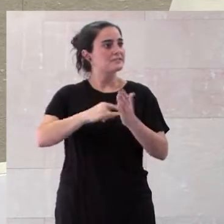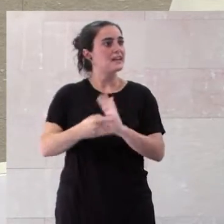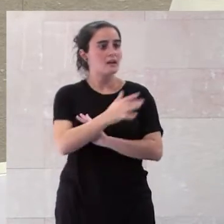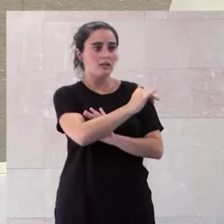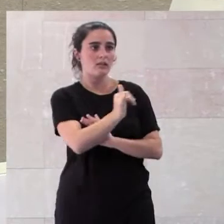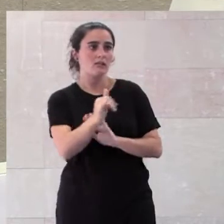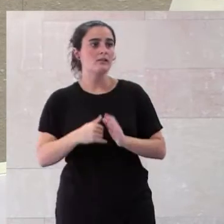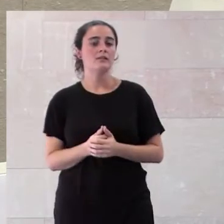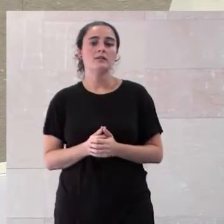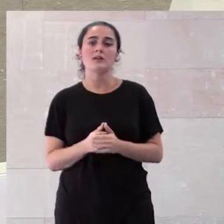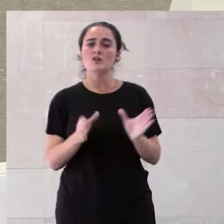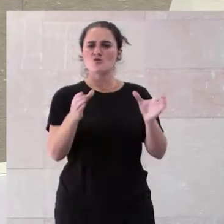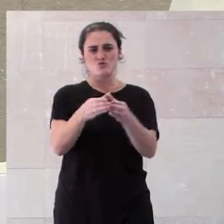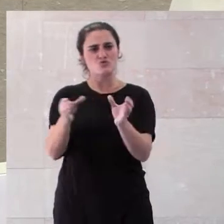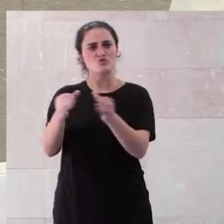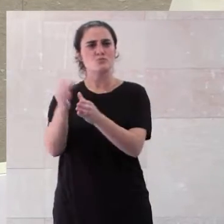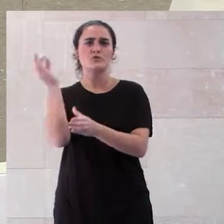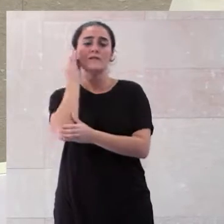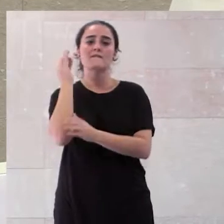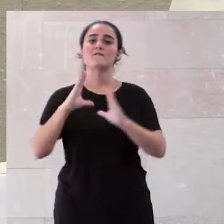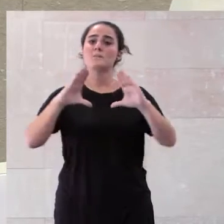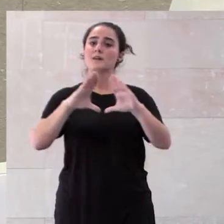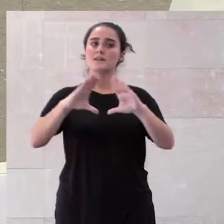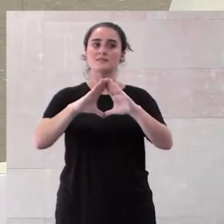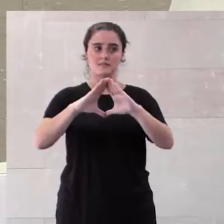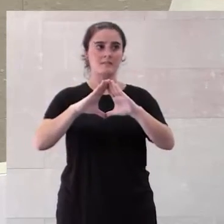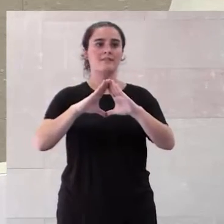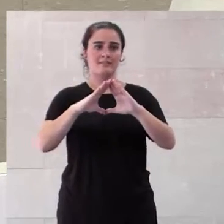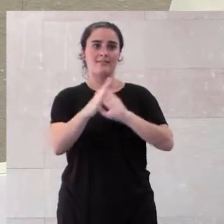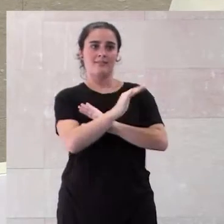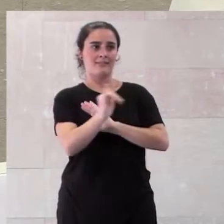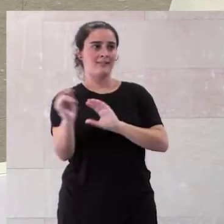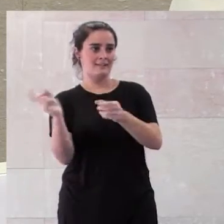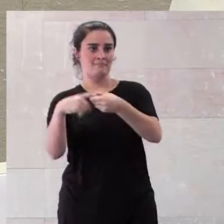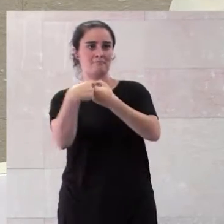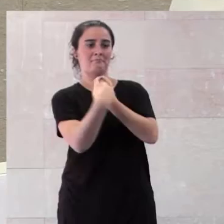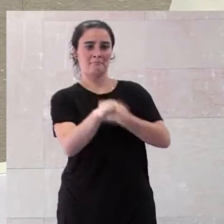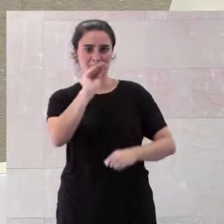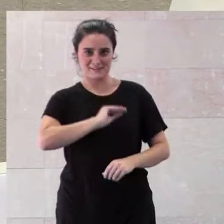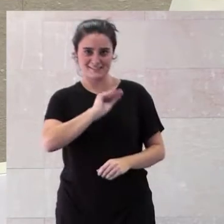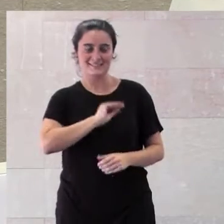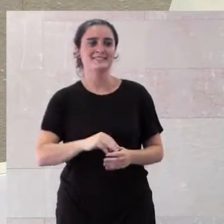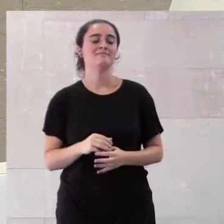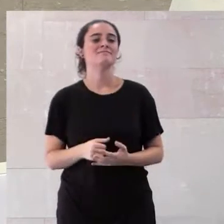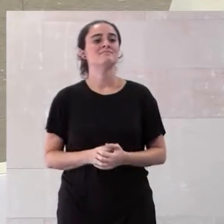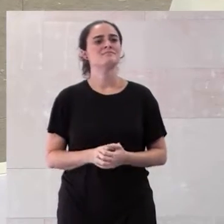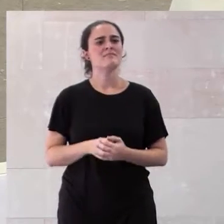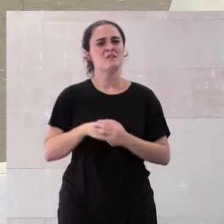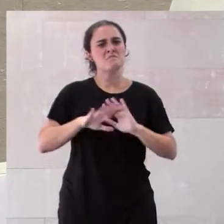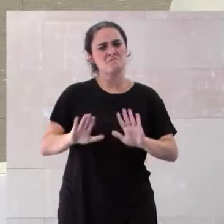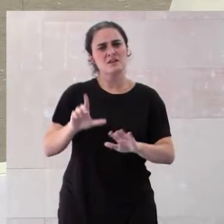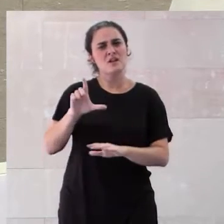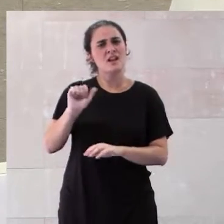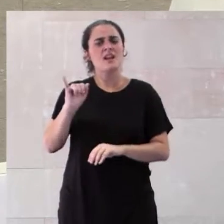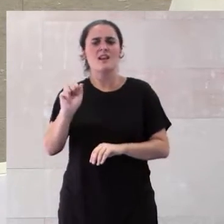técnico, y grupos feministas y de mujeres, y ahí sí que veo una muy amplia representación. Pero Laia no comienza su